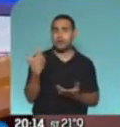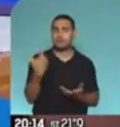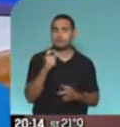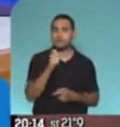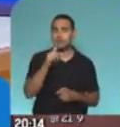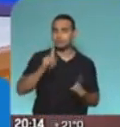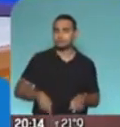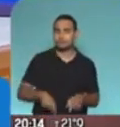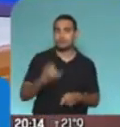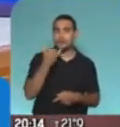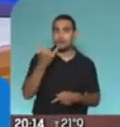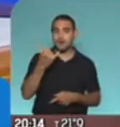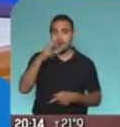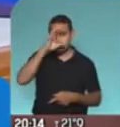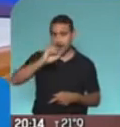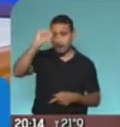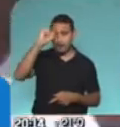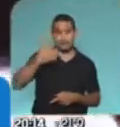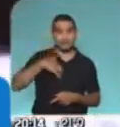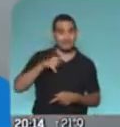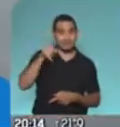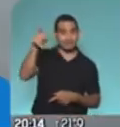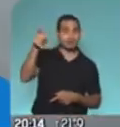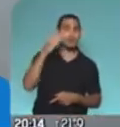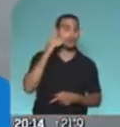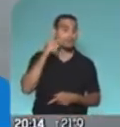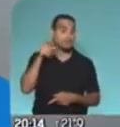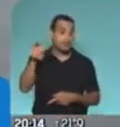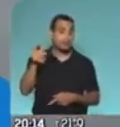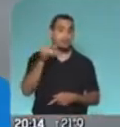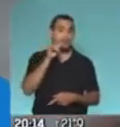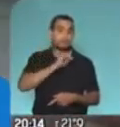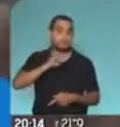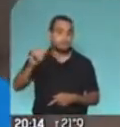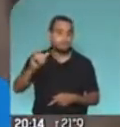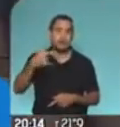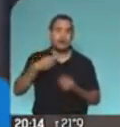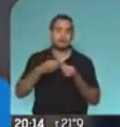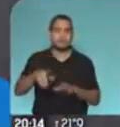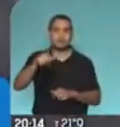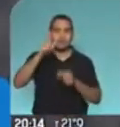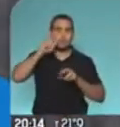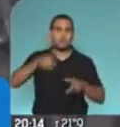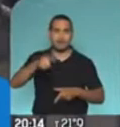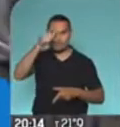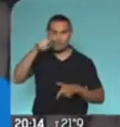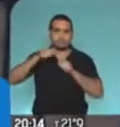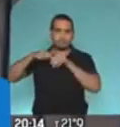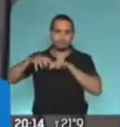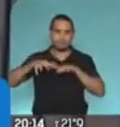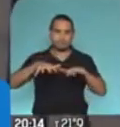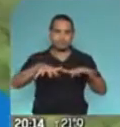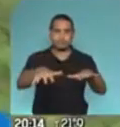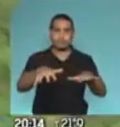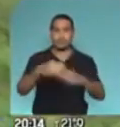embajada argentina en gran bretaña a partir de allí comenzó justamente un operativo que está llevando a cabo